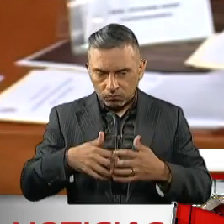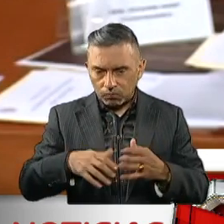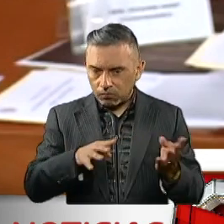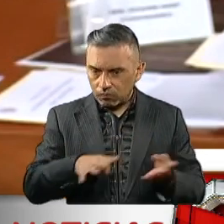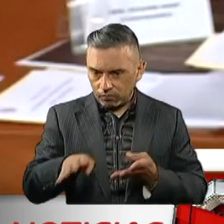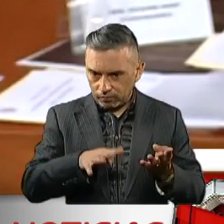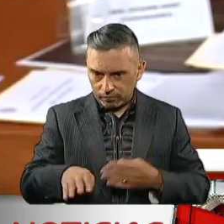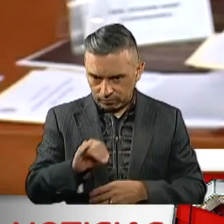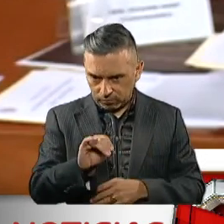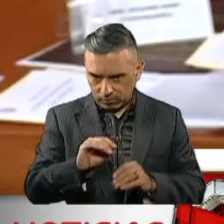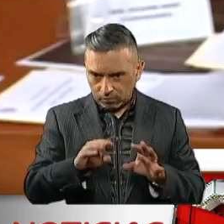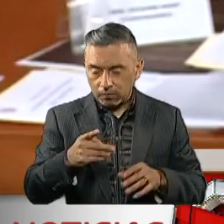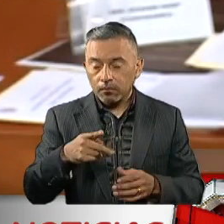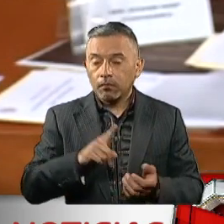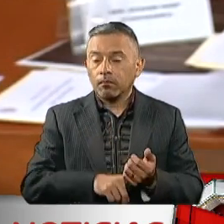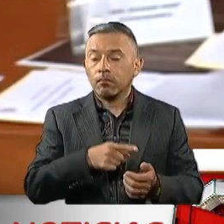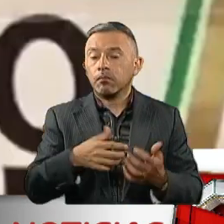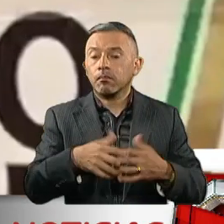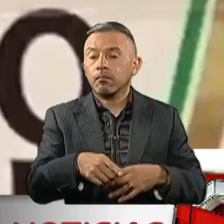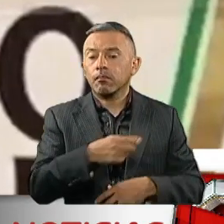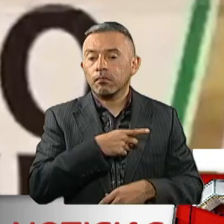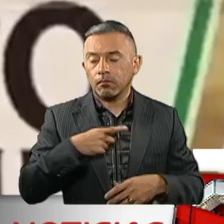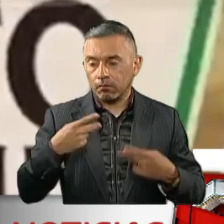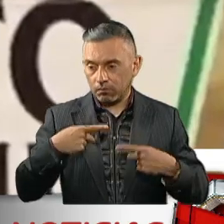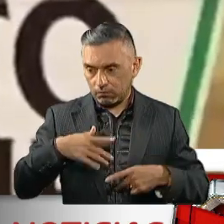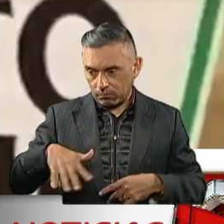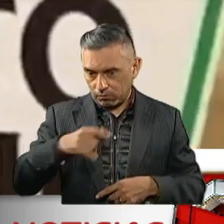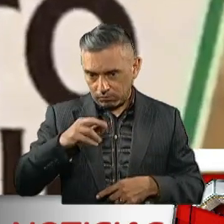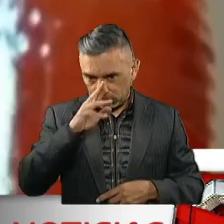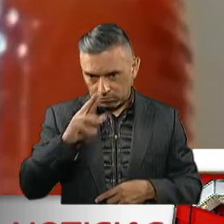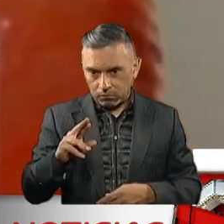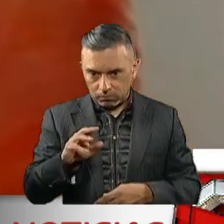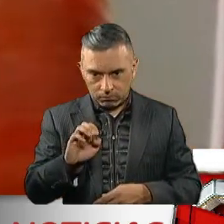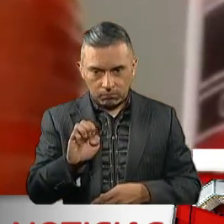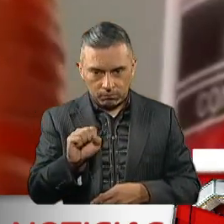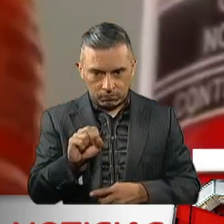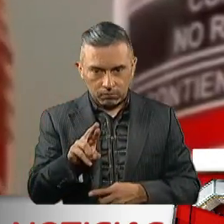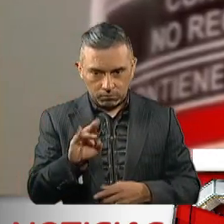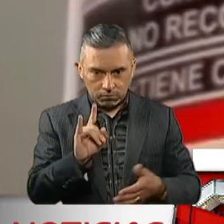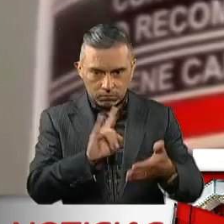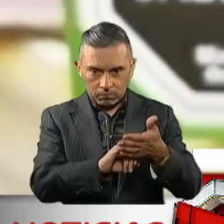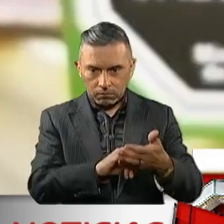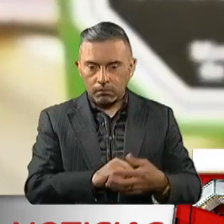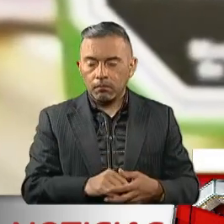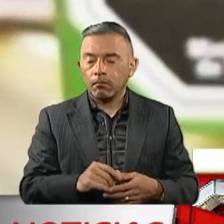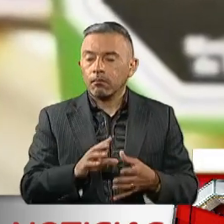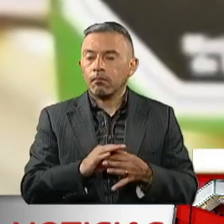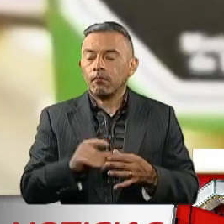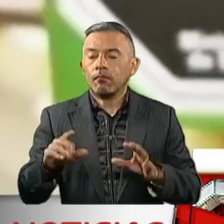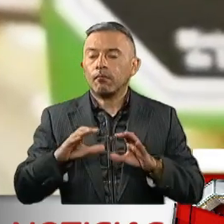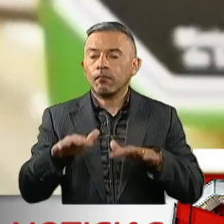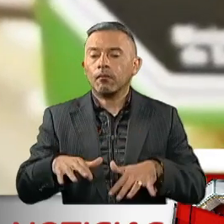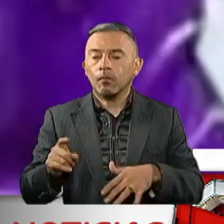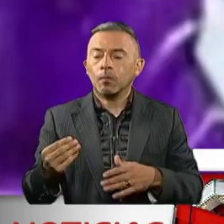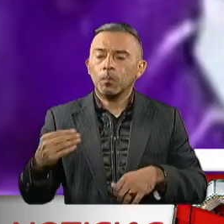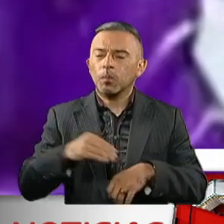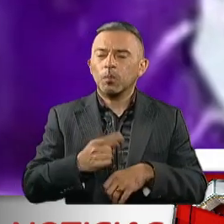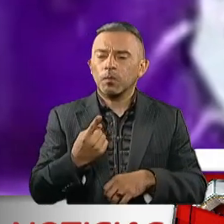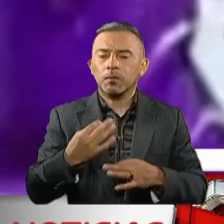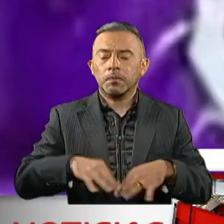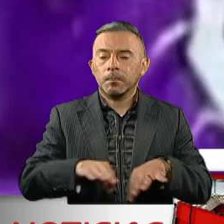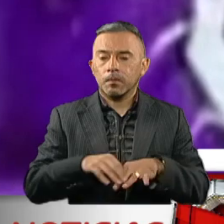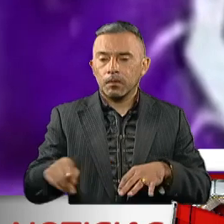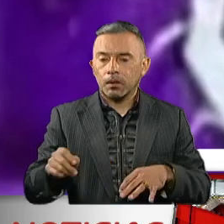la empresa debe ser socialmente responsable. Se recordó una aportación fundamental del Congreso, la aprobación en materia de